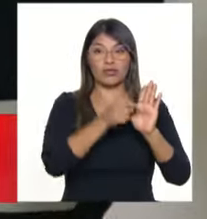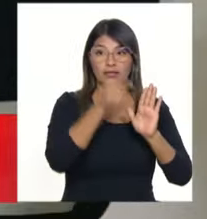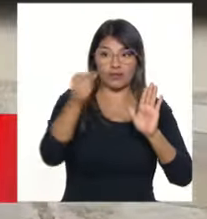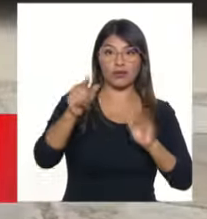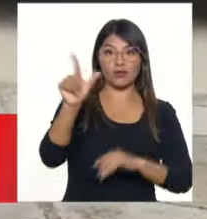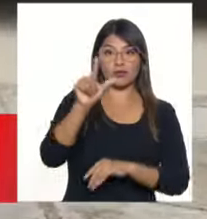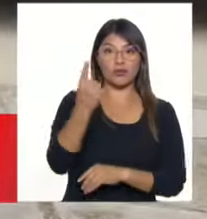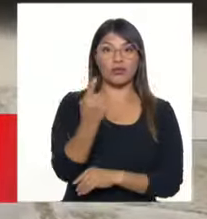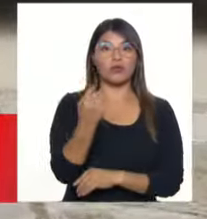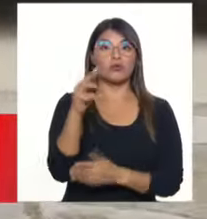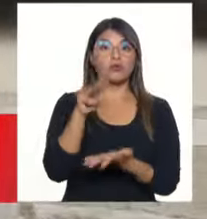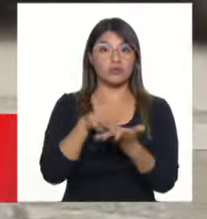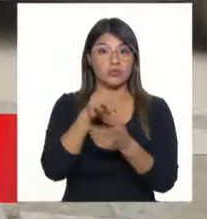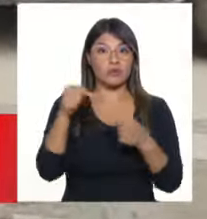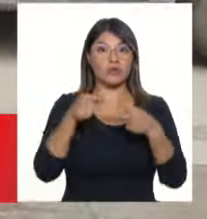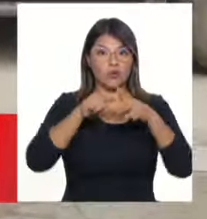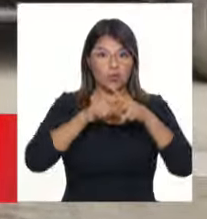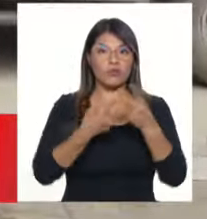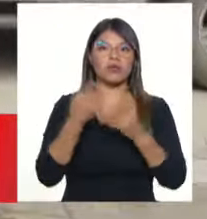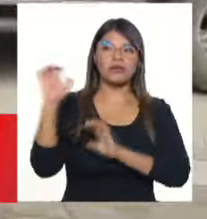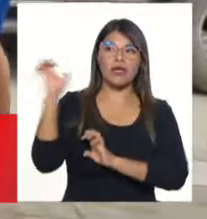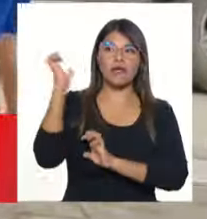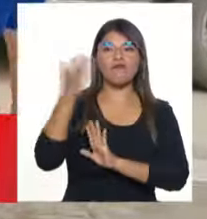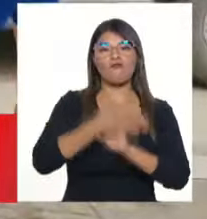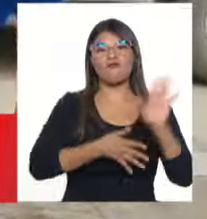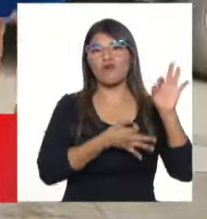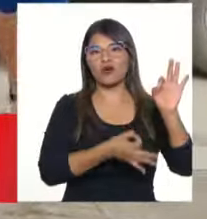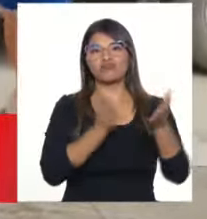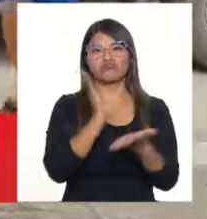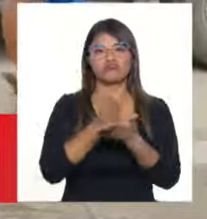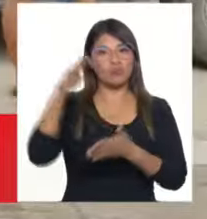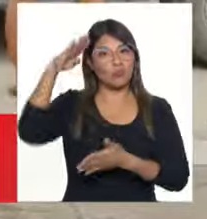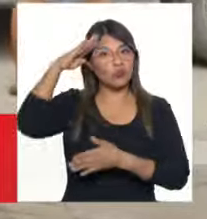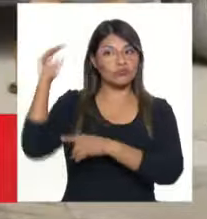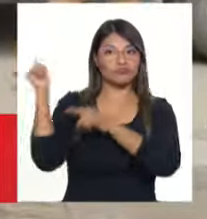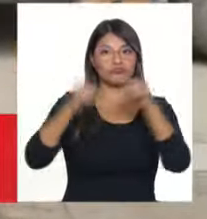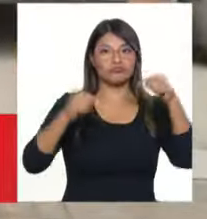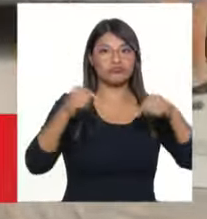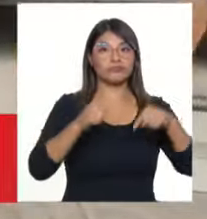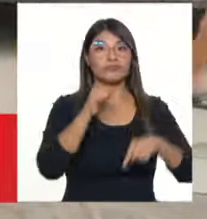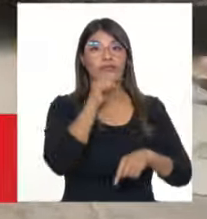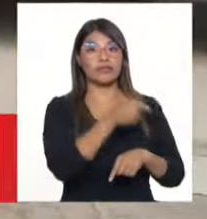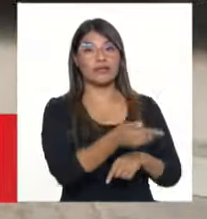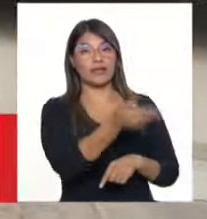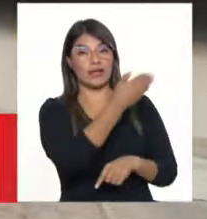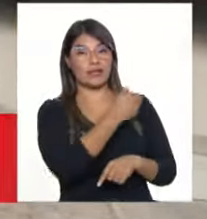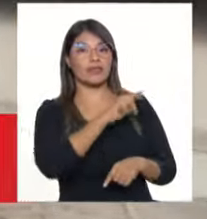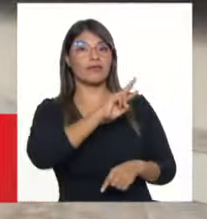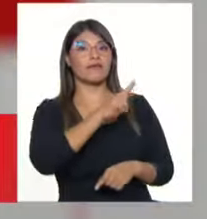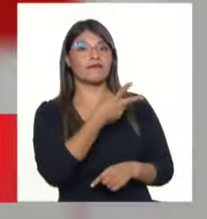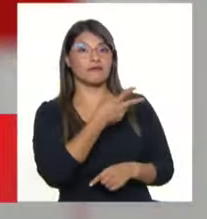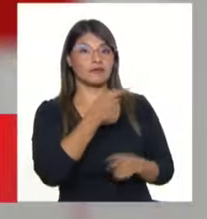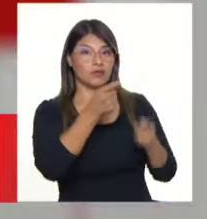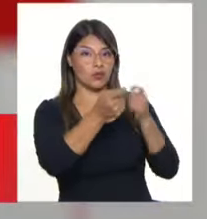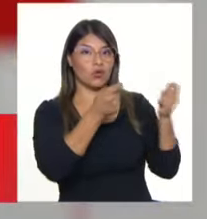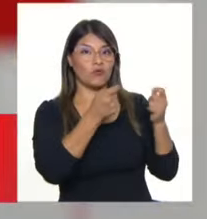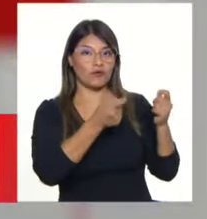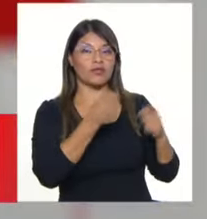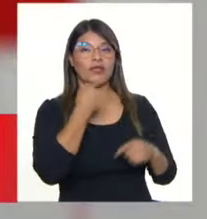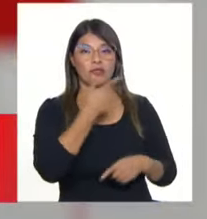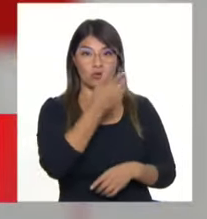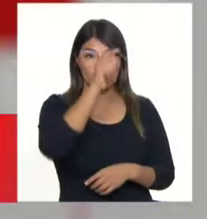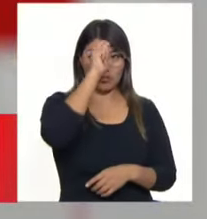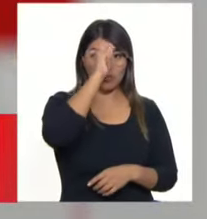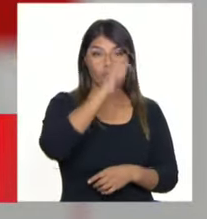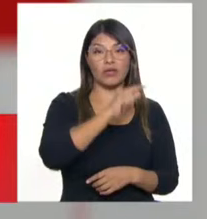11 de marzo. El exalcalde de Zarumilla es hermano de la actual vicegobernadora de Tumbes, Rosario Palacios Palacios. En un